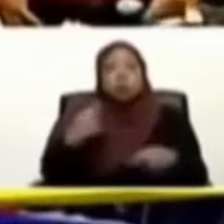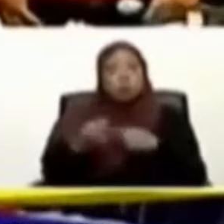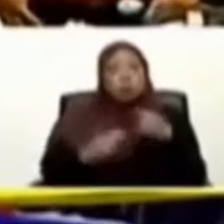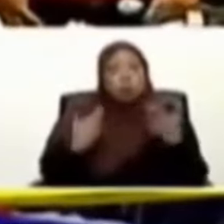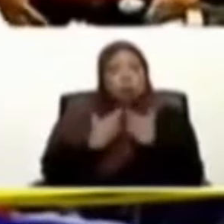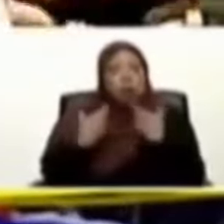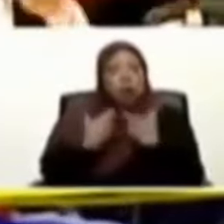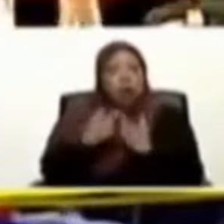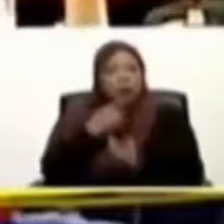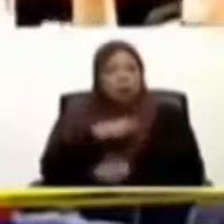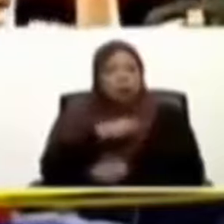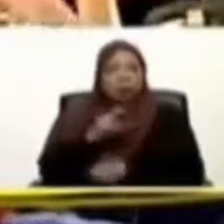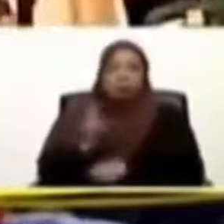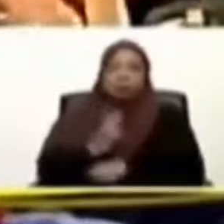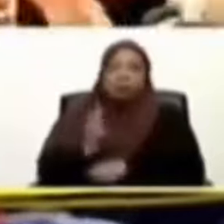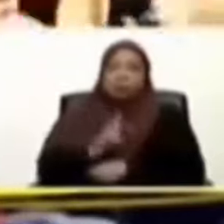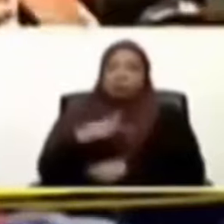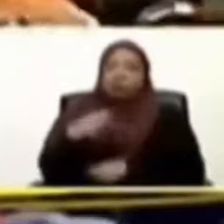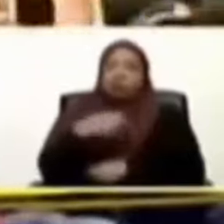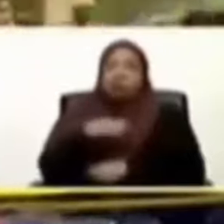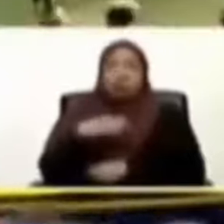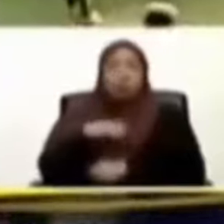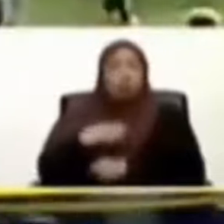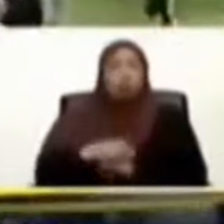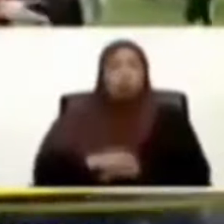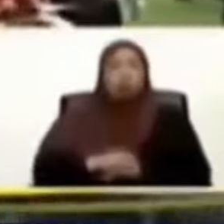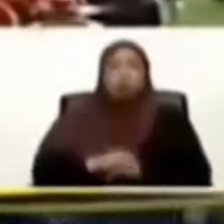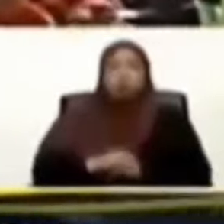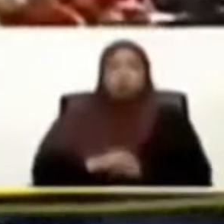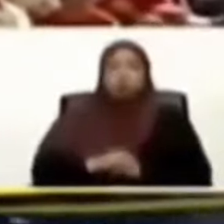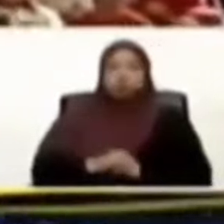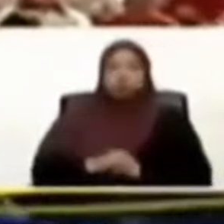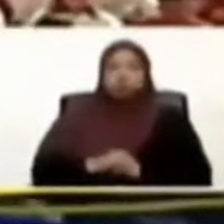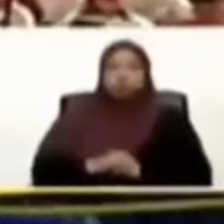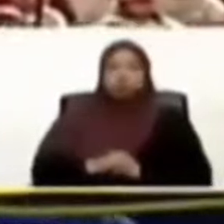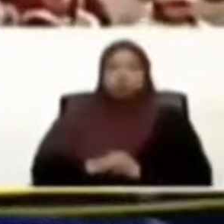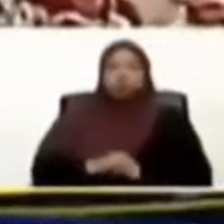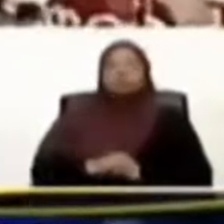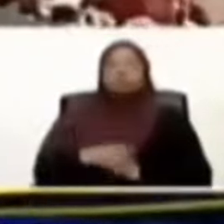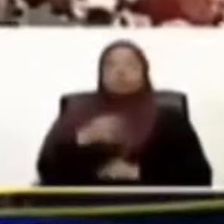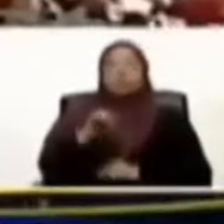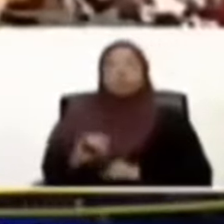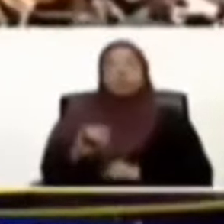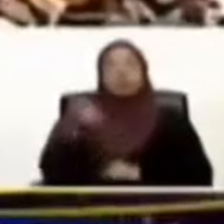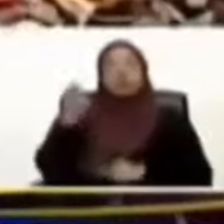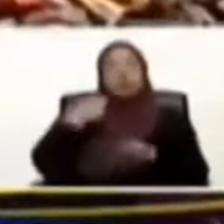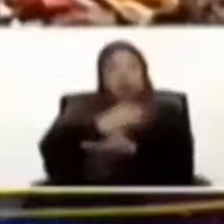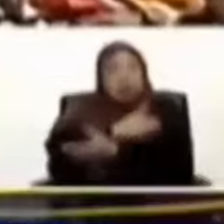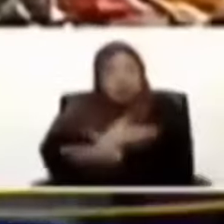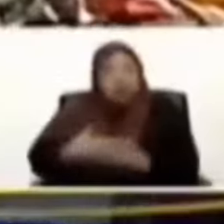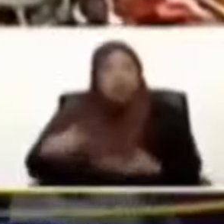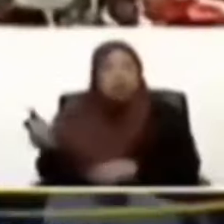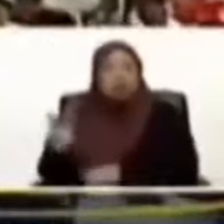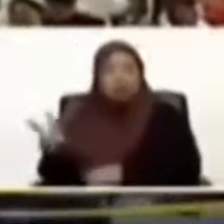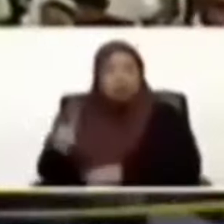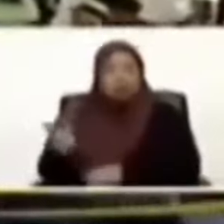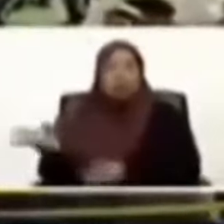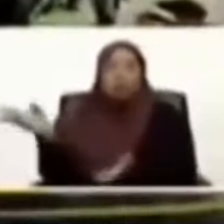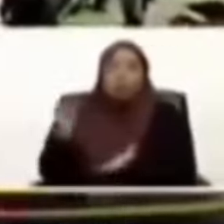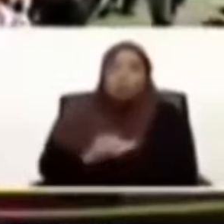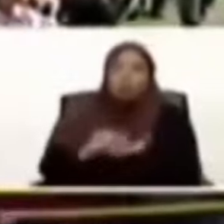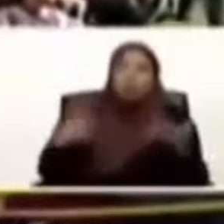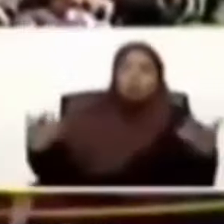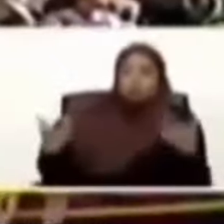intimidar por su prohibición, esta vez ha instado a todo el mundo a salir a votar por un sustituto, Edmundo